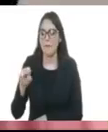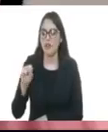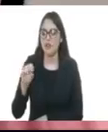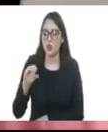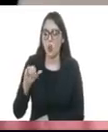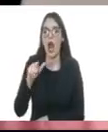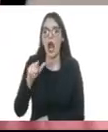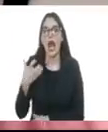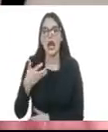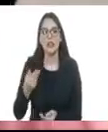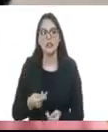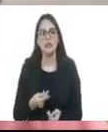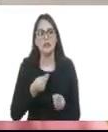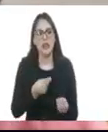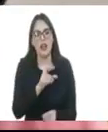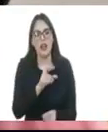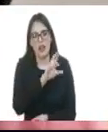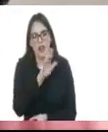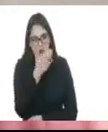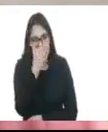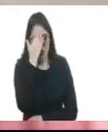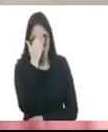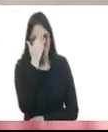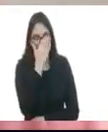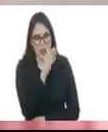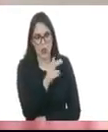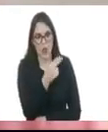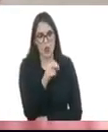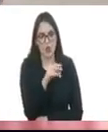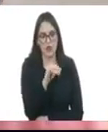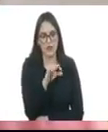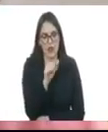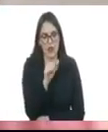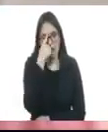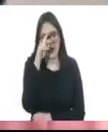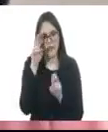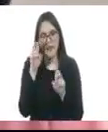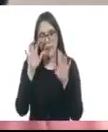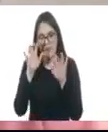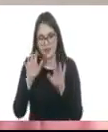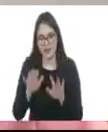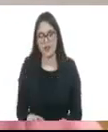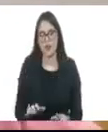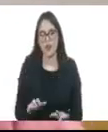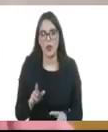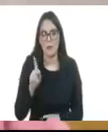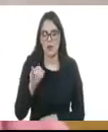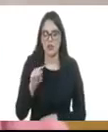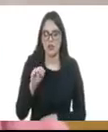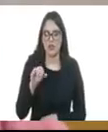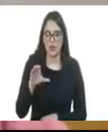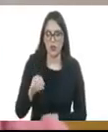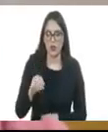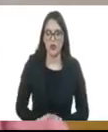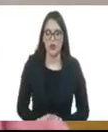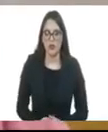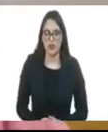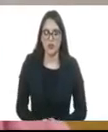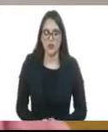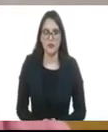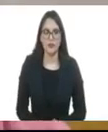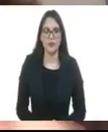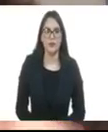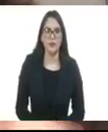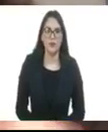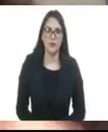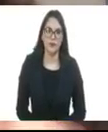mención honorífica en el texto periodístico. Muchas gracias, Melissa. Adelante. Hola,